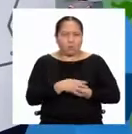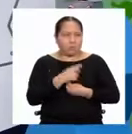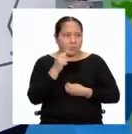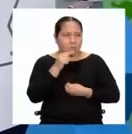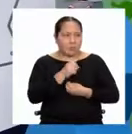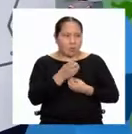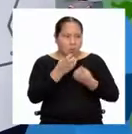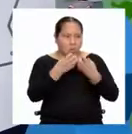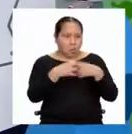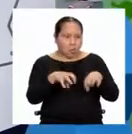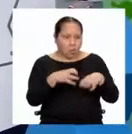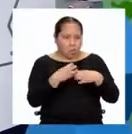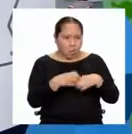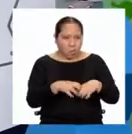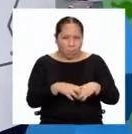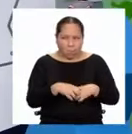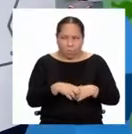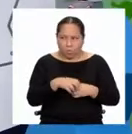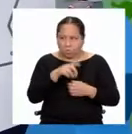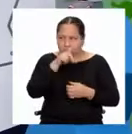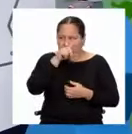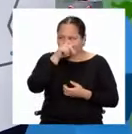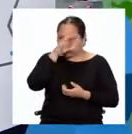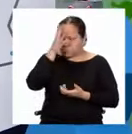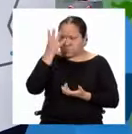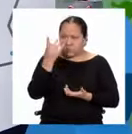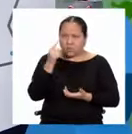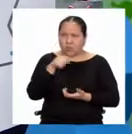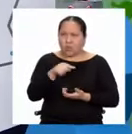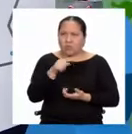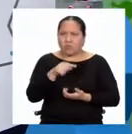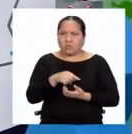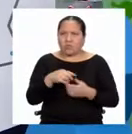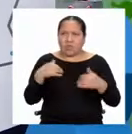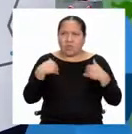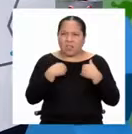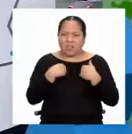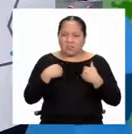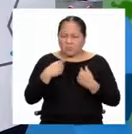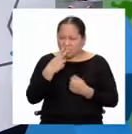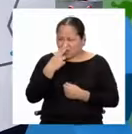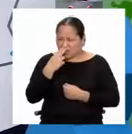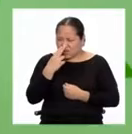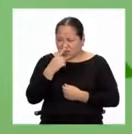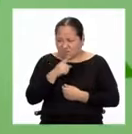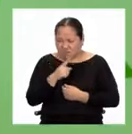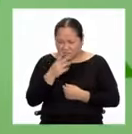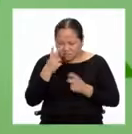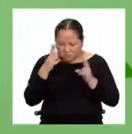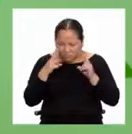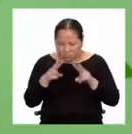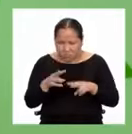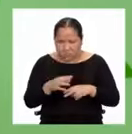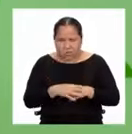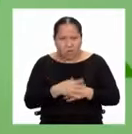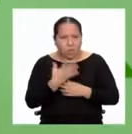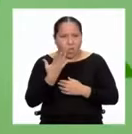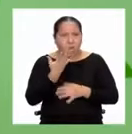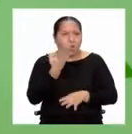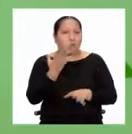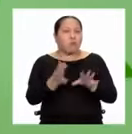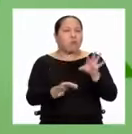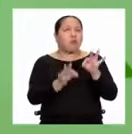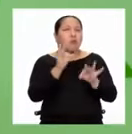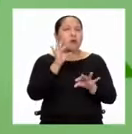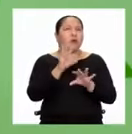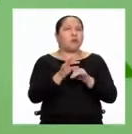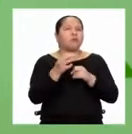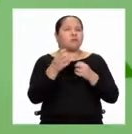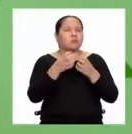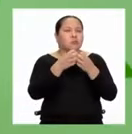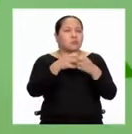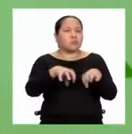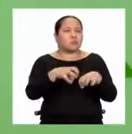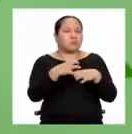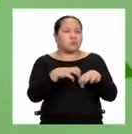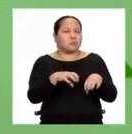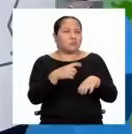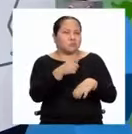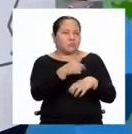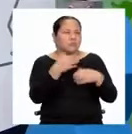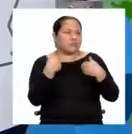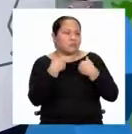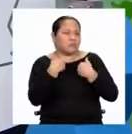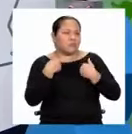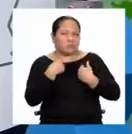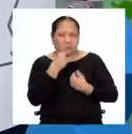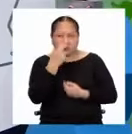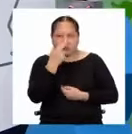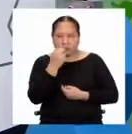un huevo de gallina cualquiera, es el huevo de un animal extraño que aún no identifico. ¿Y dónde conseguiste este huevo de un animal extraño que aún no